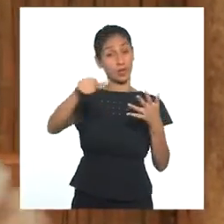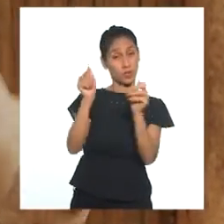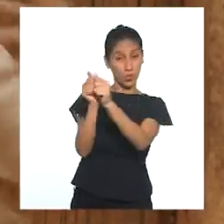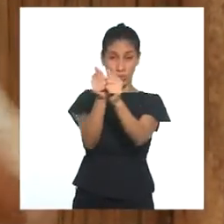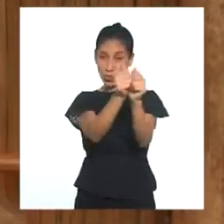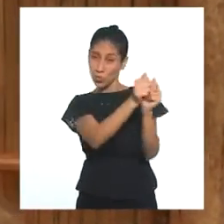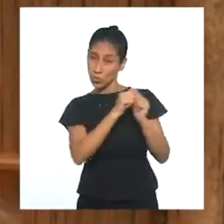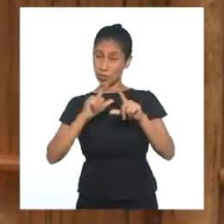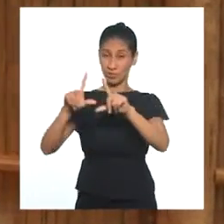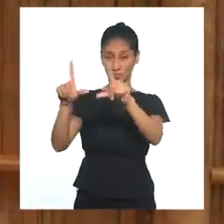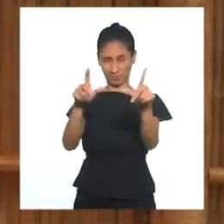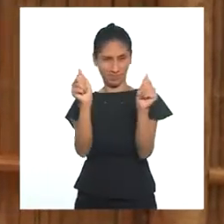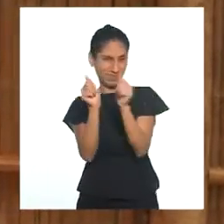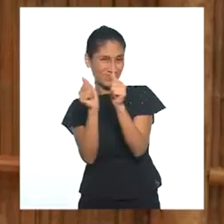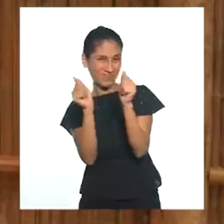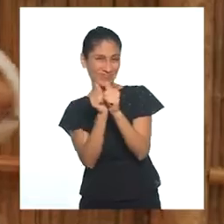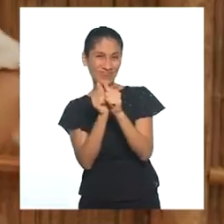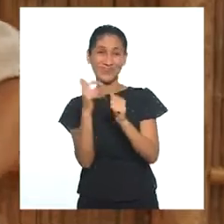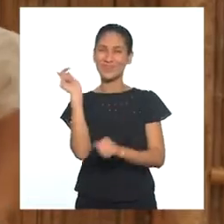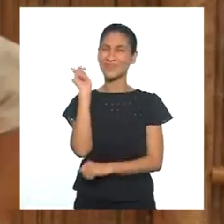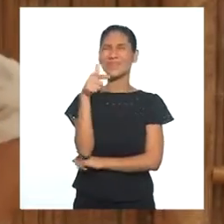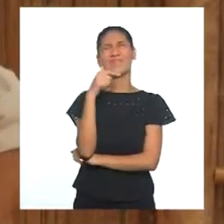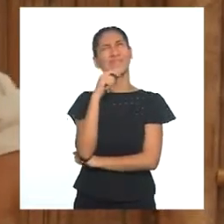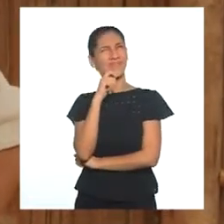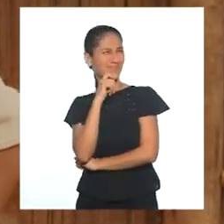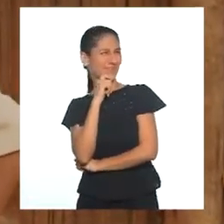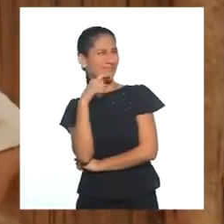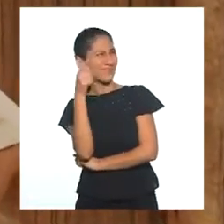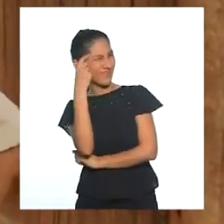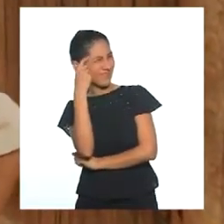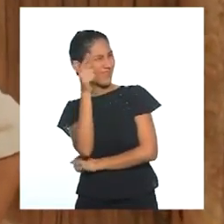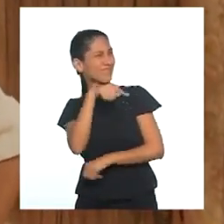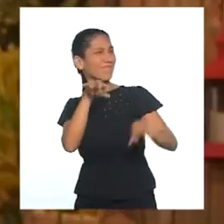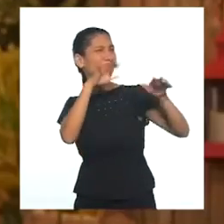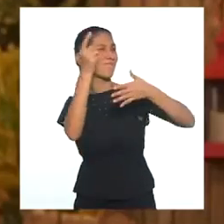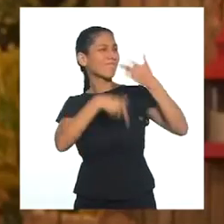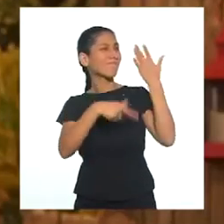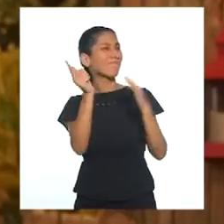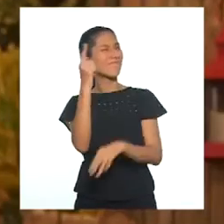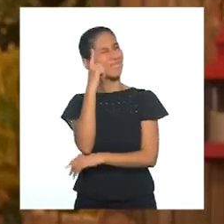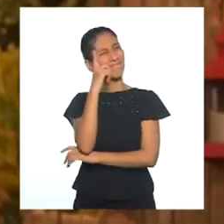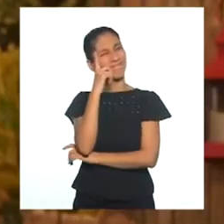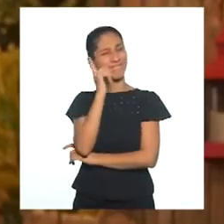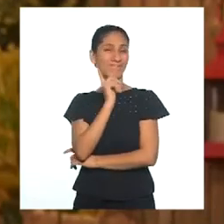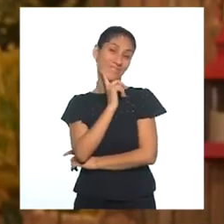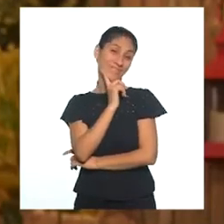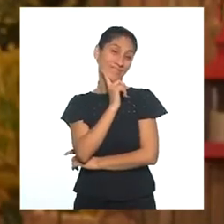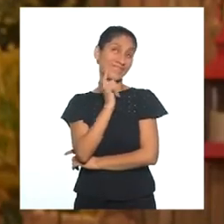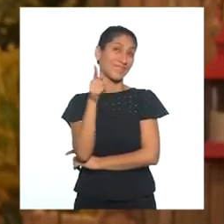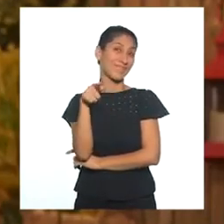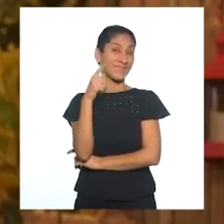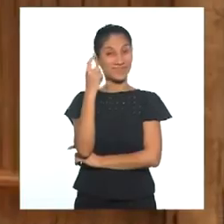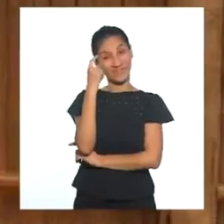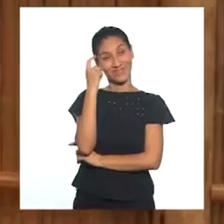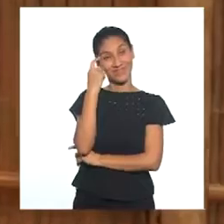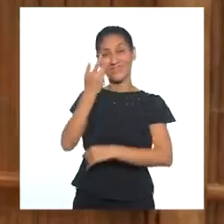compartir juntos como grupo. ¿Qué crees que harán primero? Yo creo